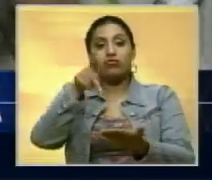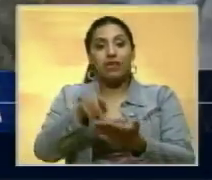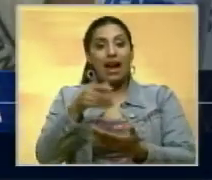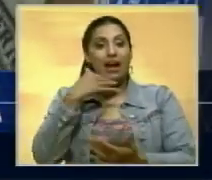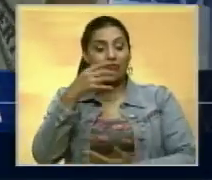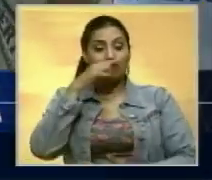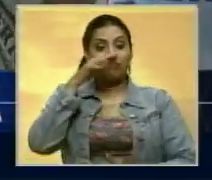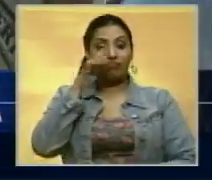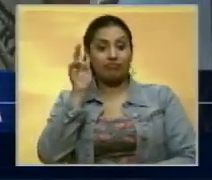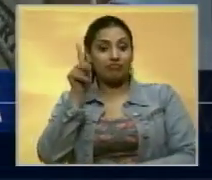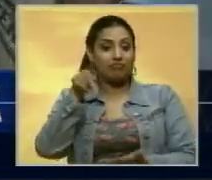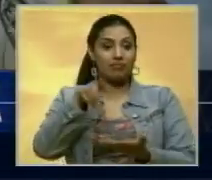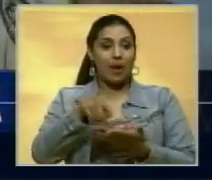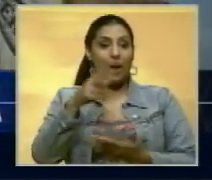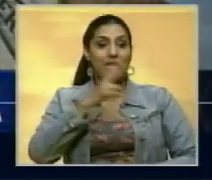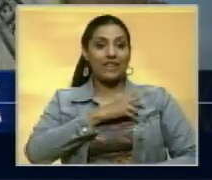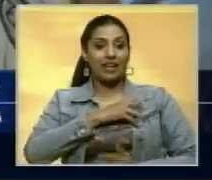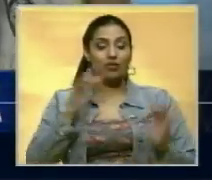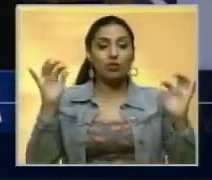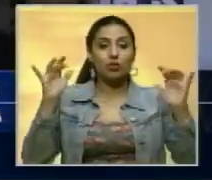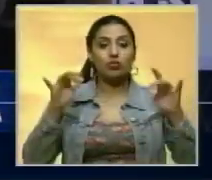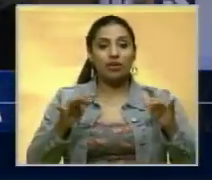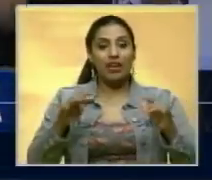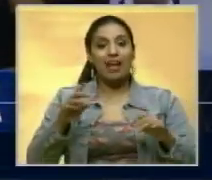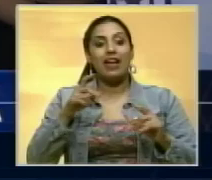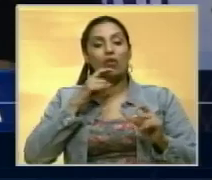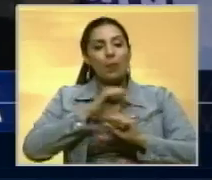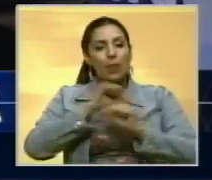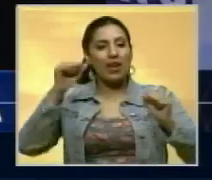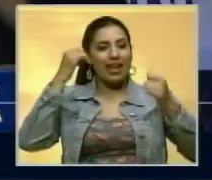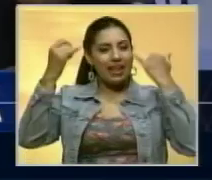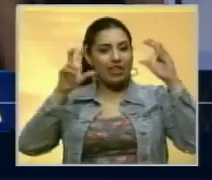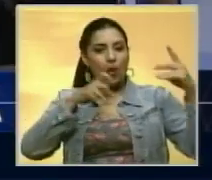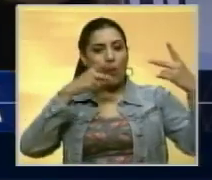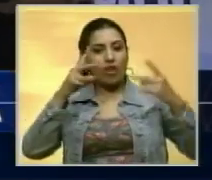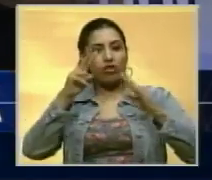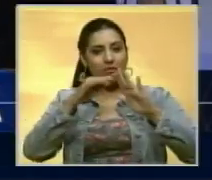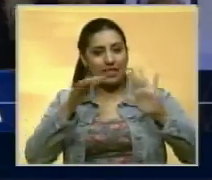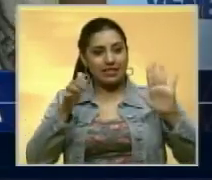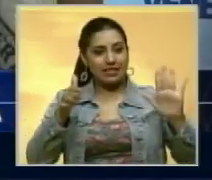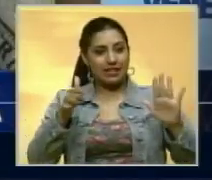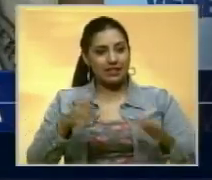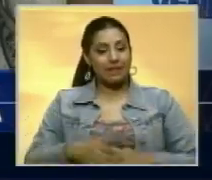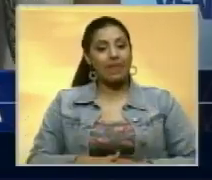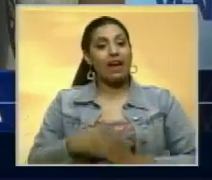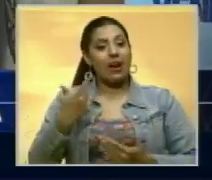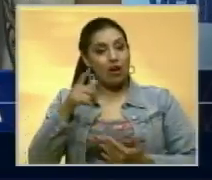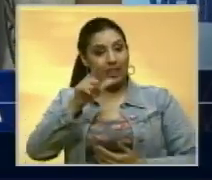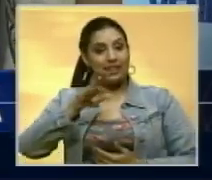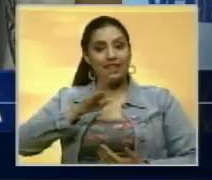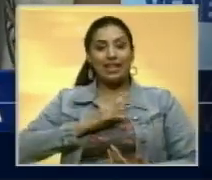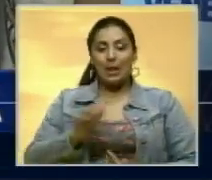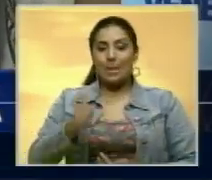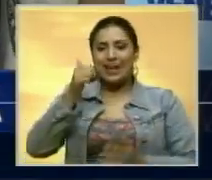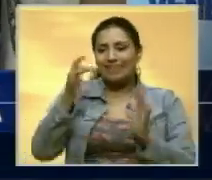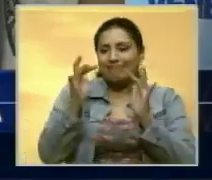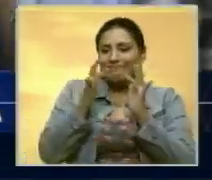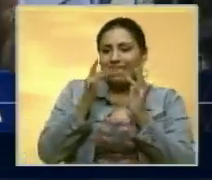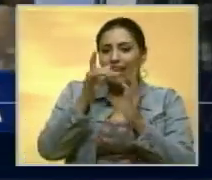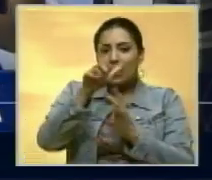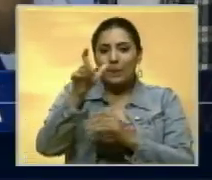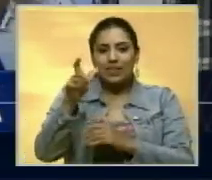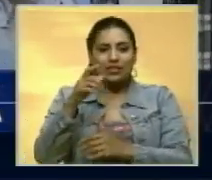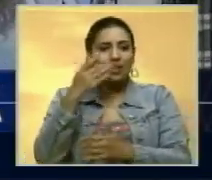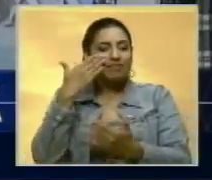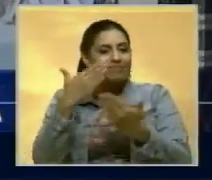de glamour a la presencia de Venevisión en esta Explosión Creativa 2016 y pudieron estar más cerca del público